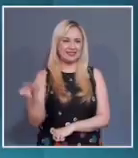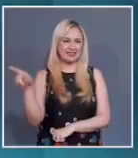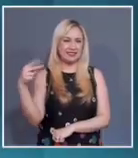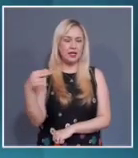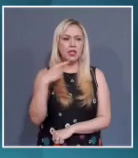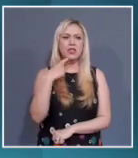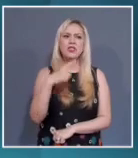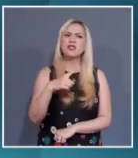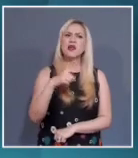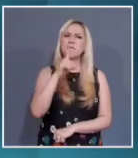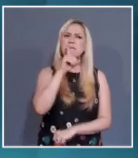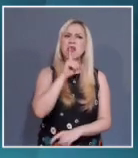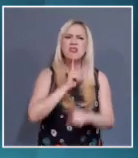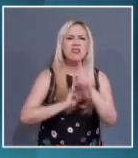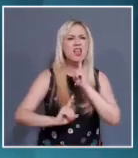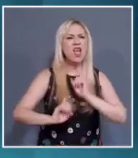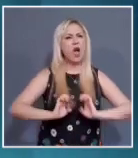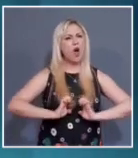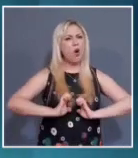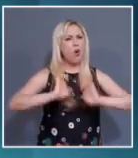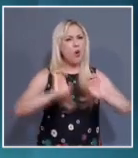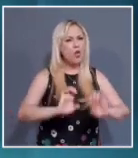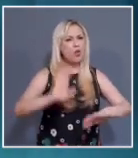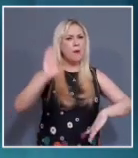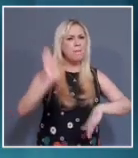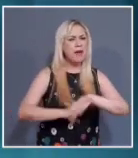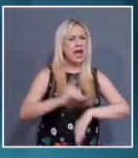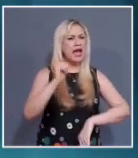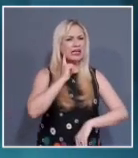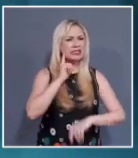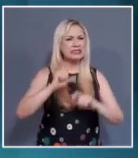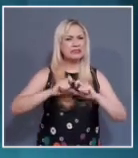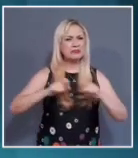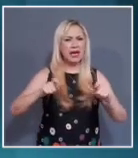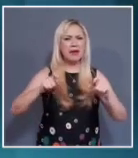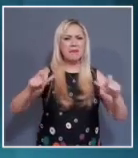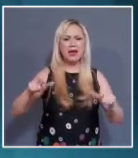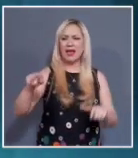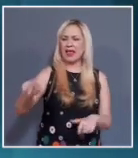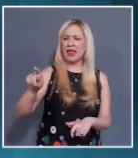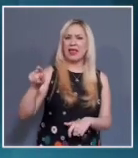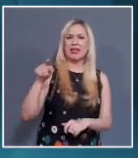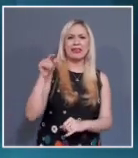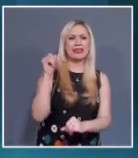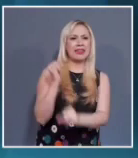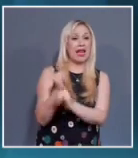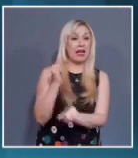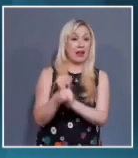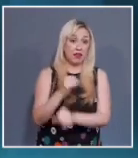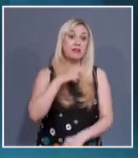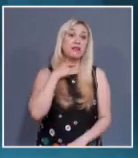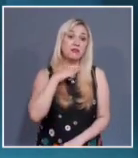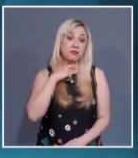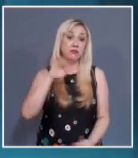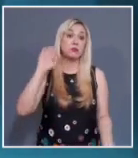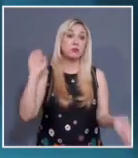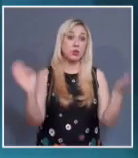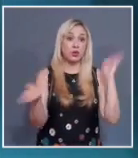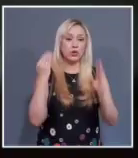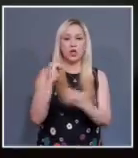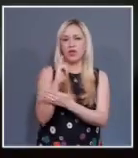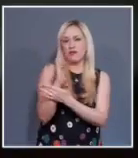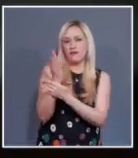en el espacio digital, lo que supone una amenaza global. Durante la presentación del informe sobre la integridad